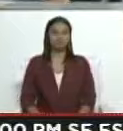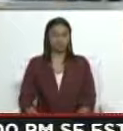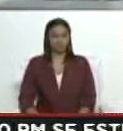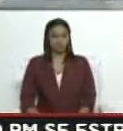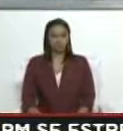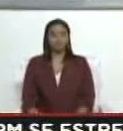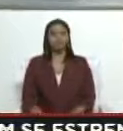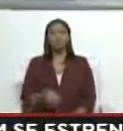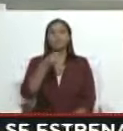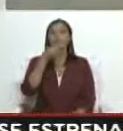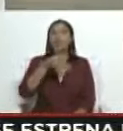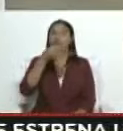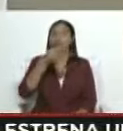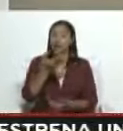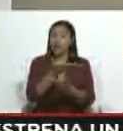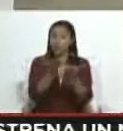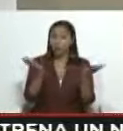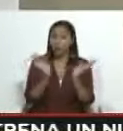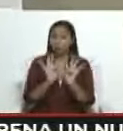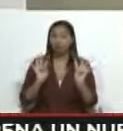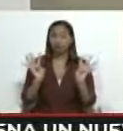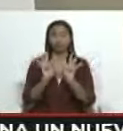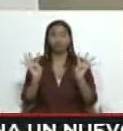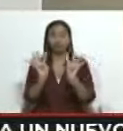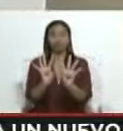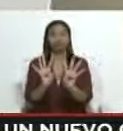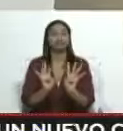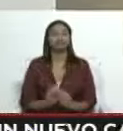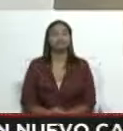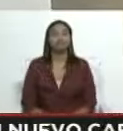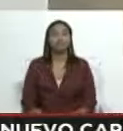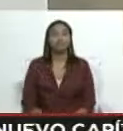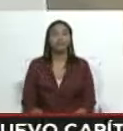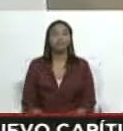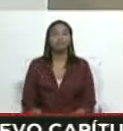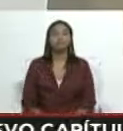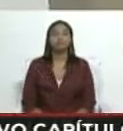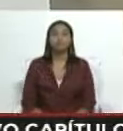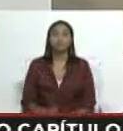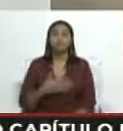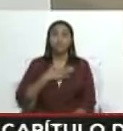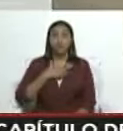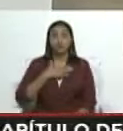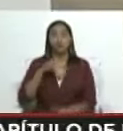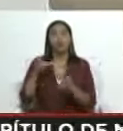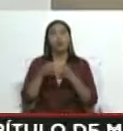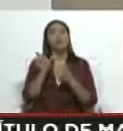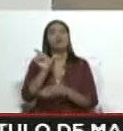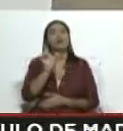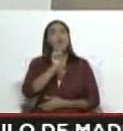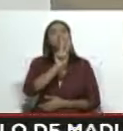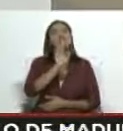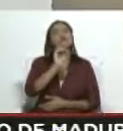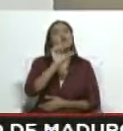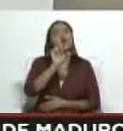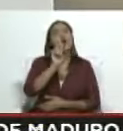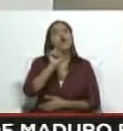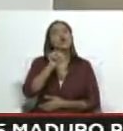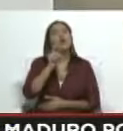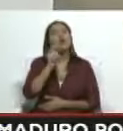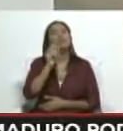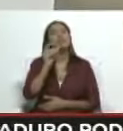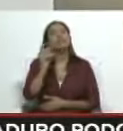presentes. En nombre de mi partido Voluntad Popular, queremos anunciar a Venezuela y al